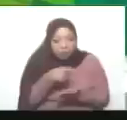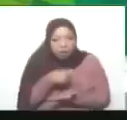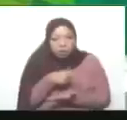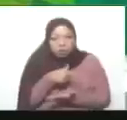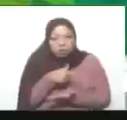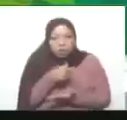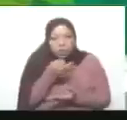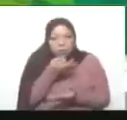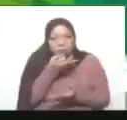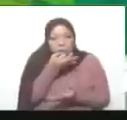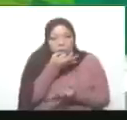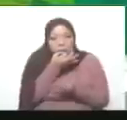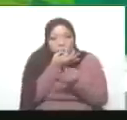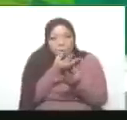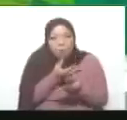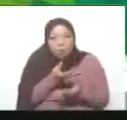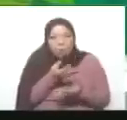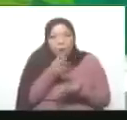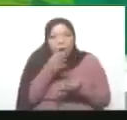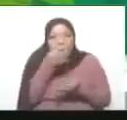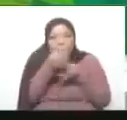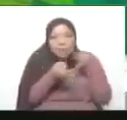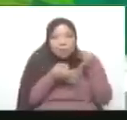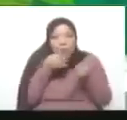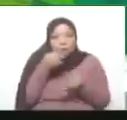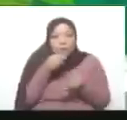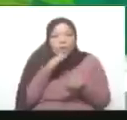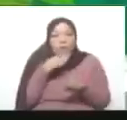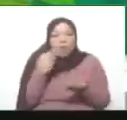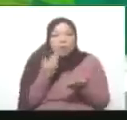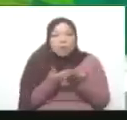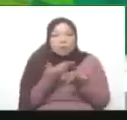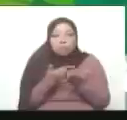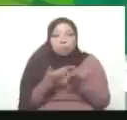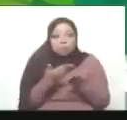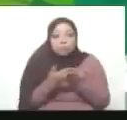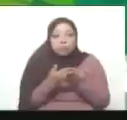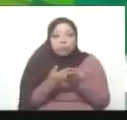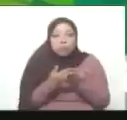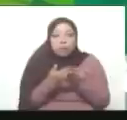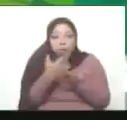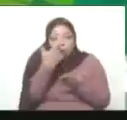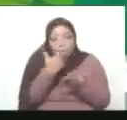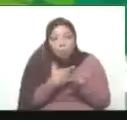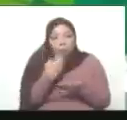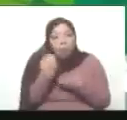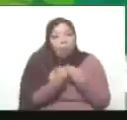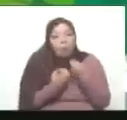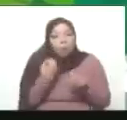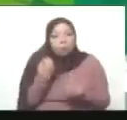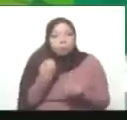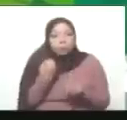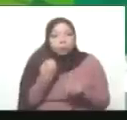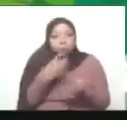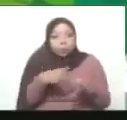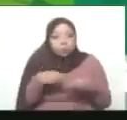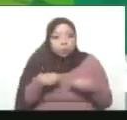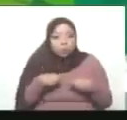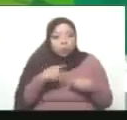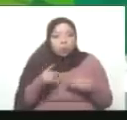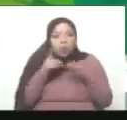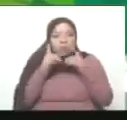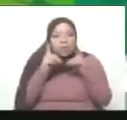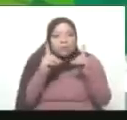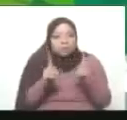contó el testimonio en primera persona de cómo tomaron una